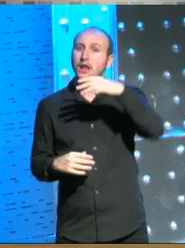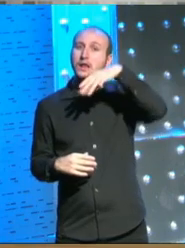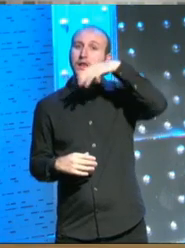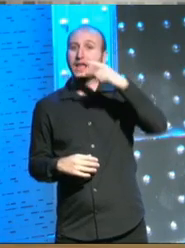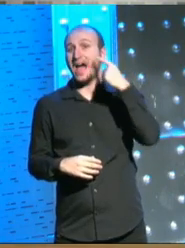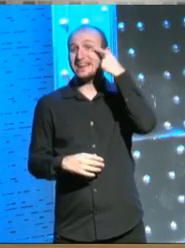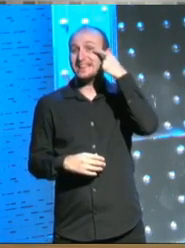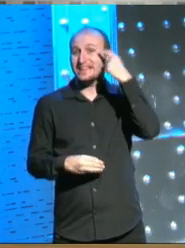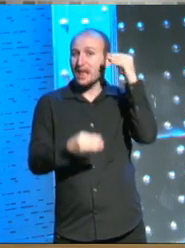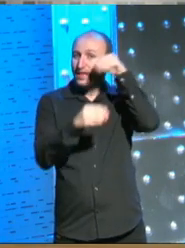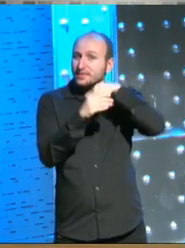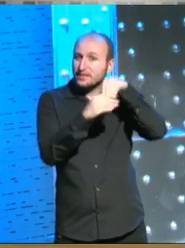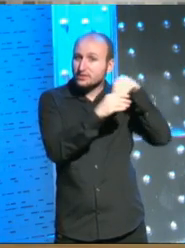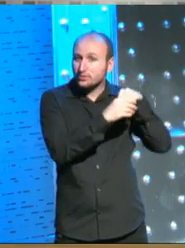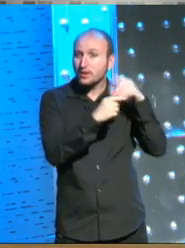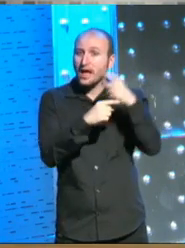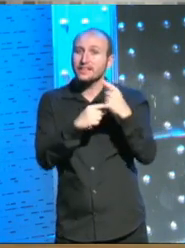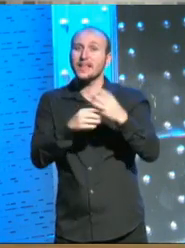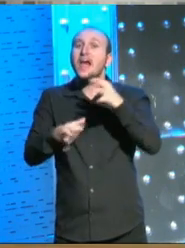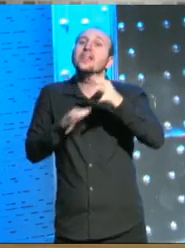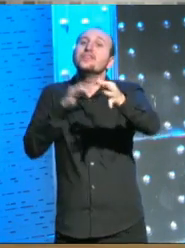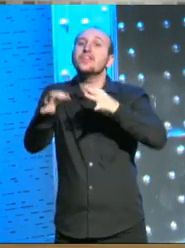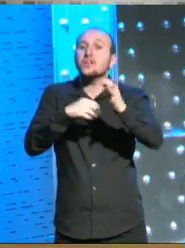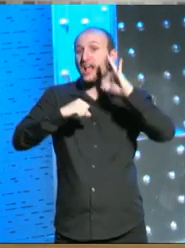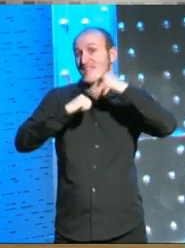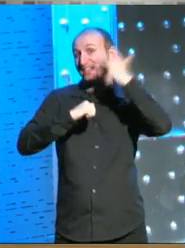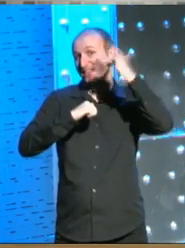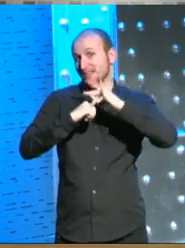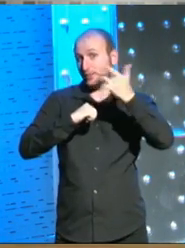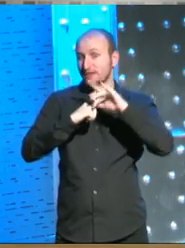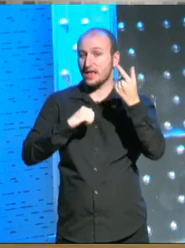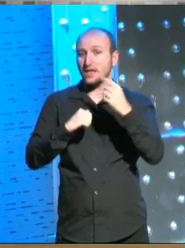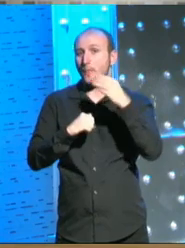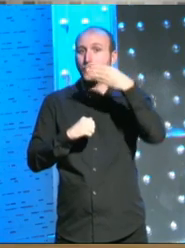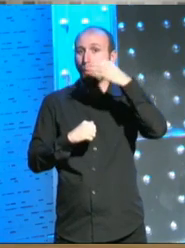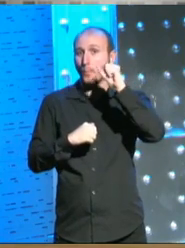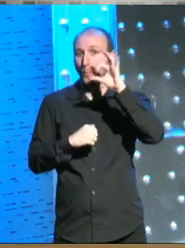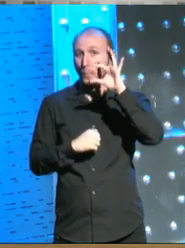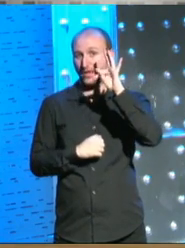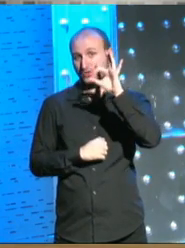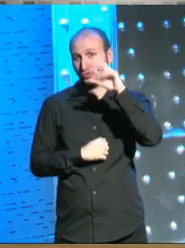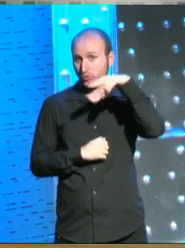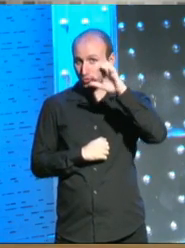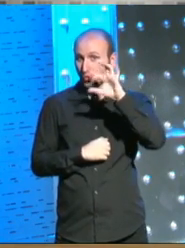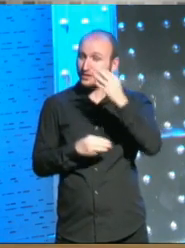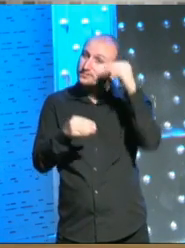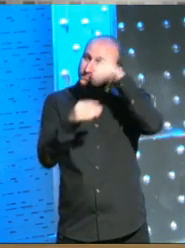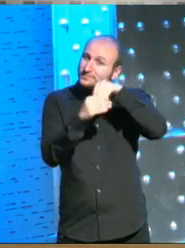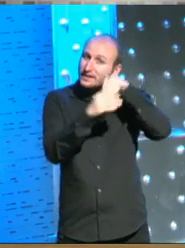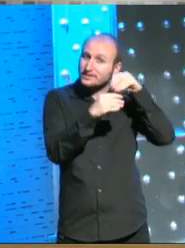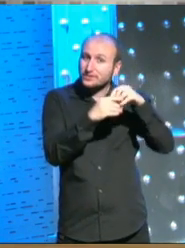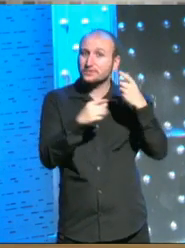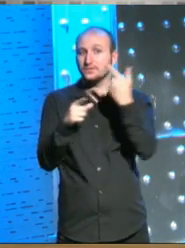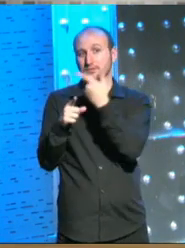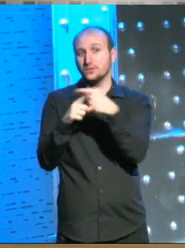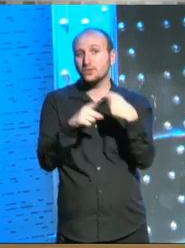retina. La retina es un mosaico de células fotosensibles, conos y bastoncillos, conos para luz diurna y